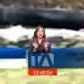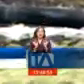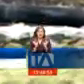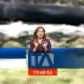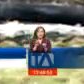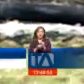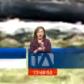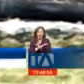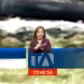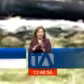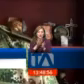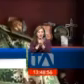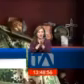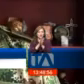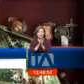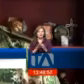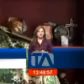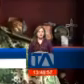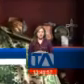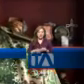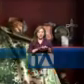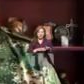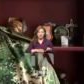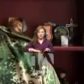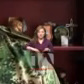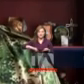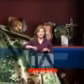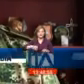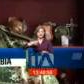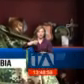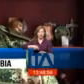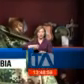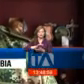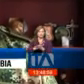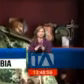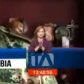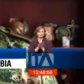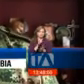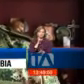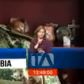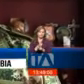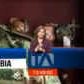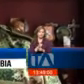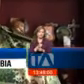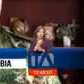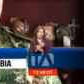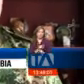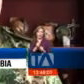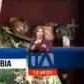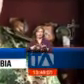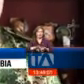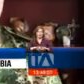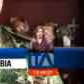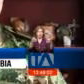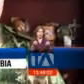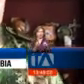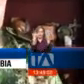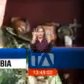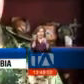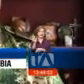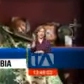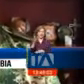ni daños al ecosistema. El oleoducto no se encontraba en bombeo, lo que no generó un flujo de hidrocarburos y